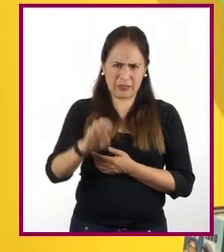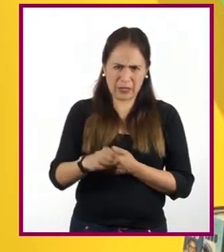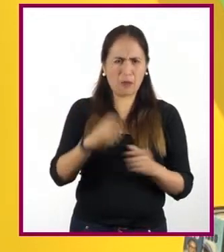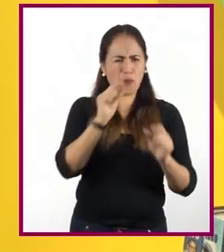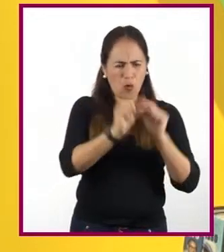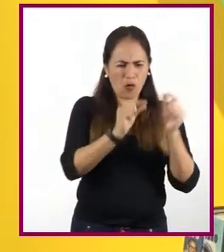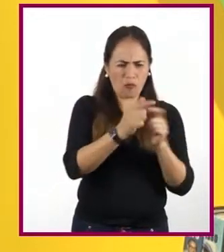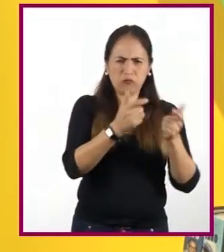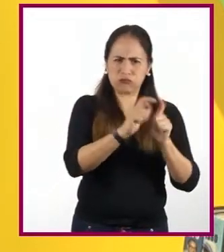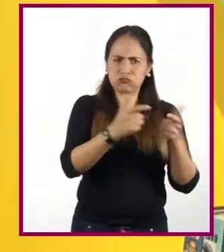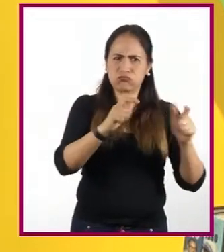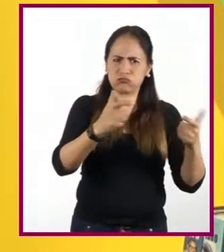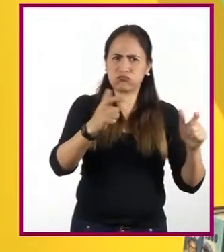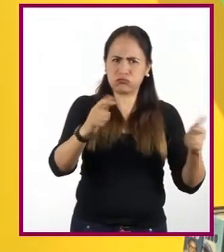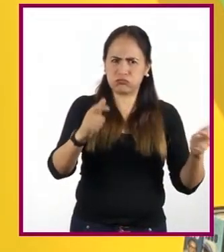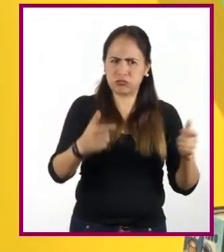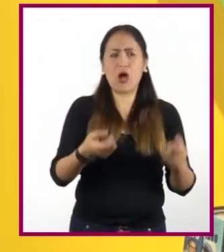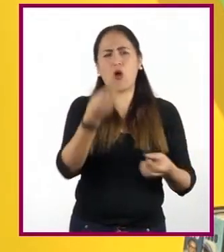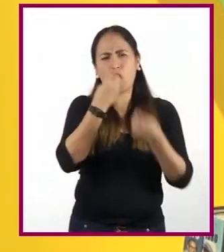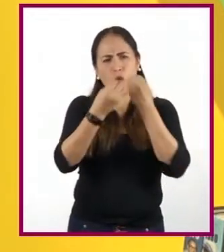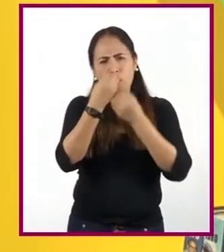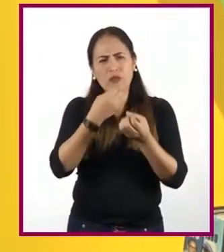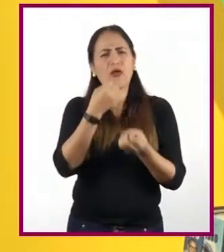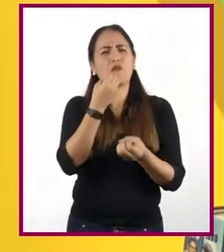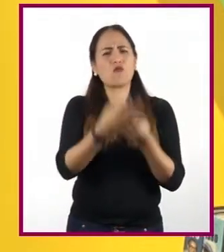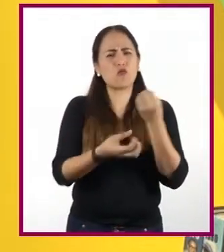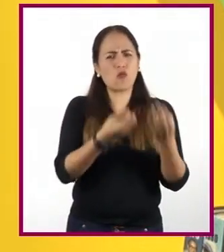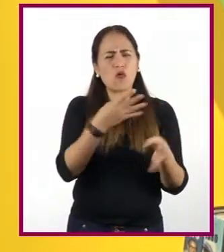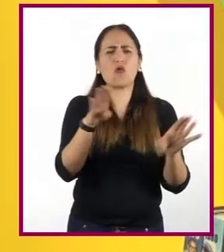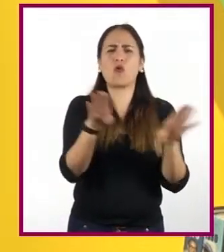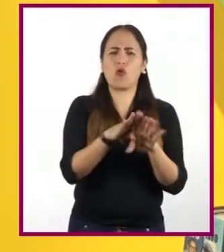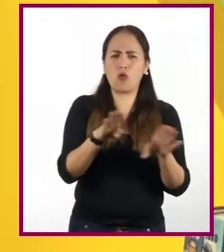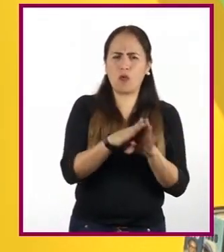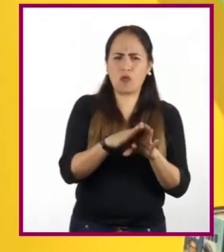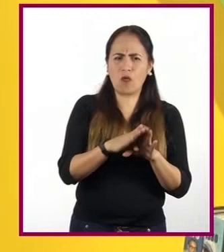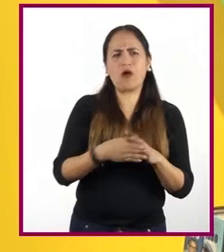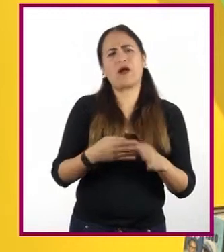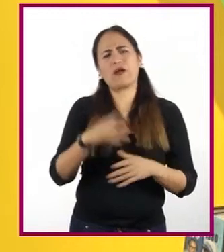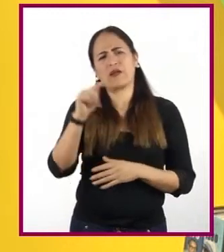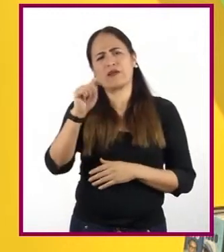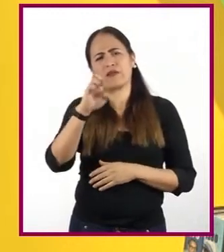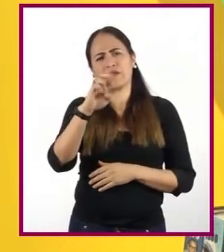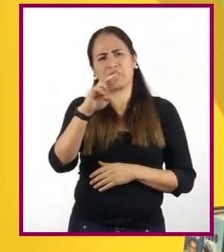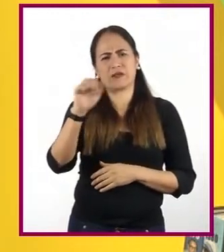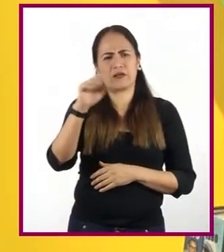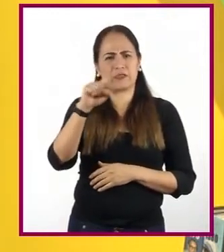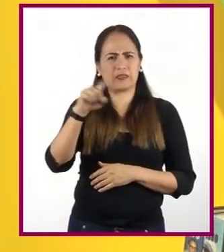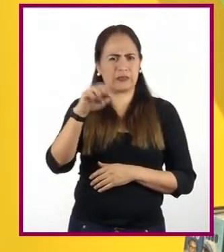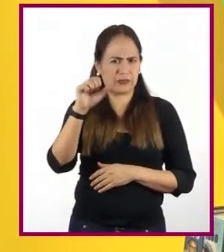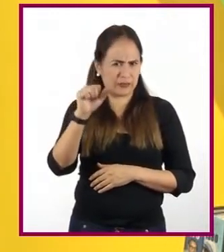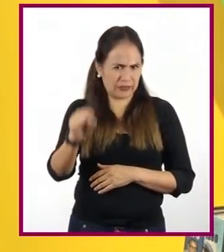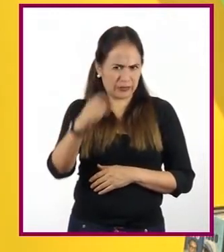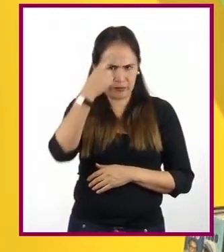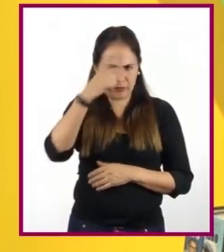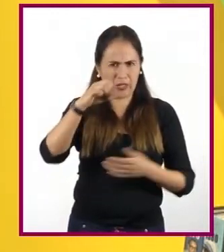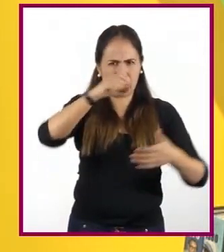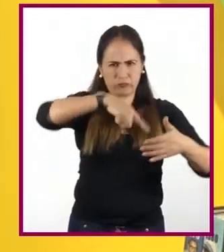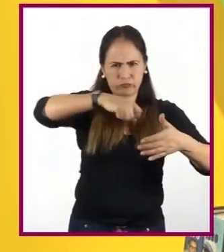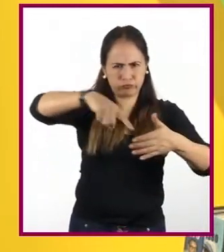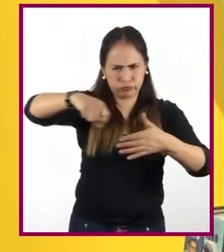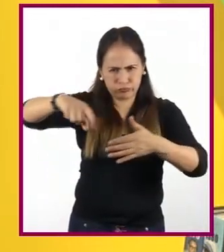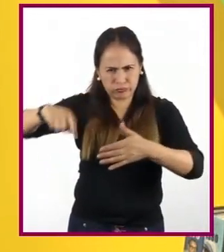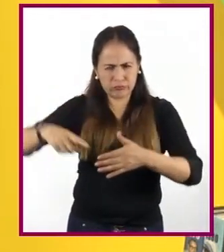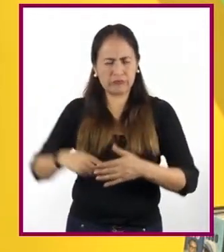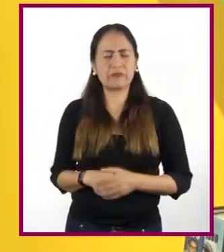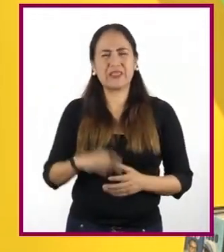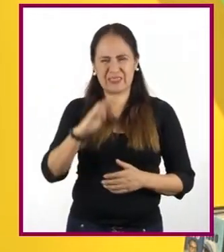demandas alimenticias se construyó un sistema de terrazas de cultivo y de campos levantados. Como recordarán